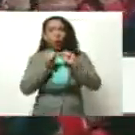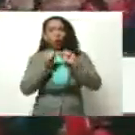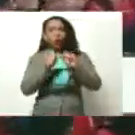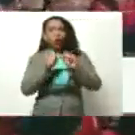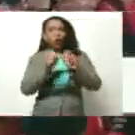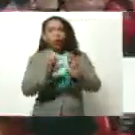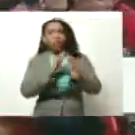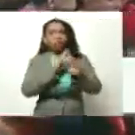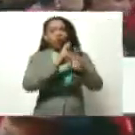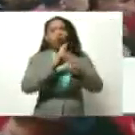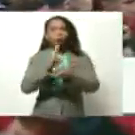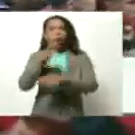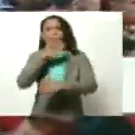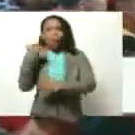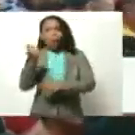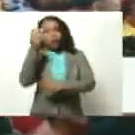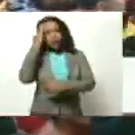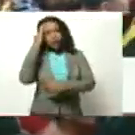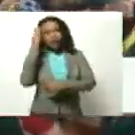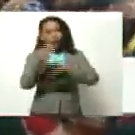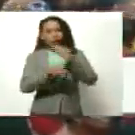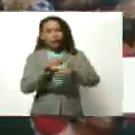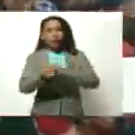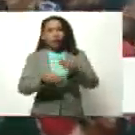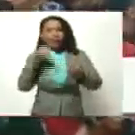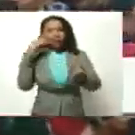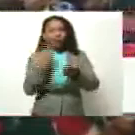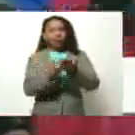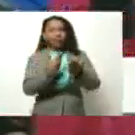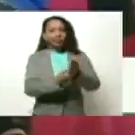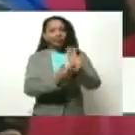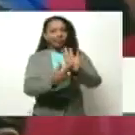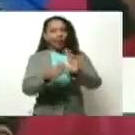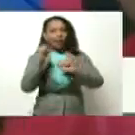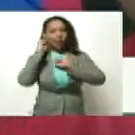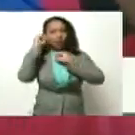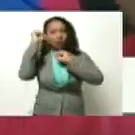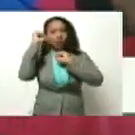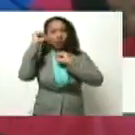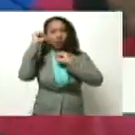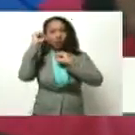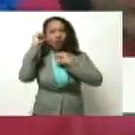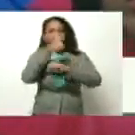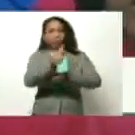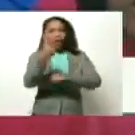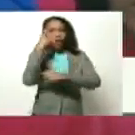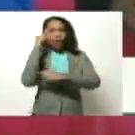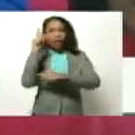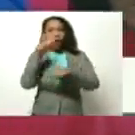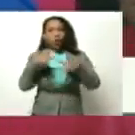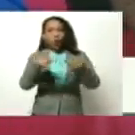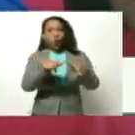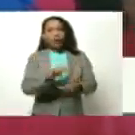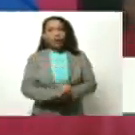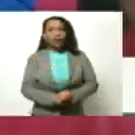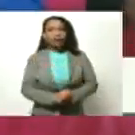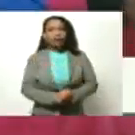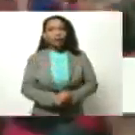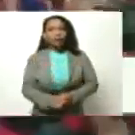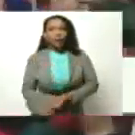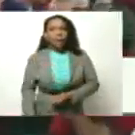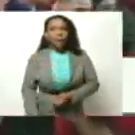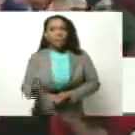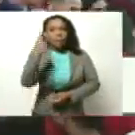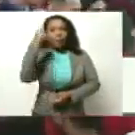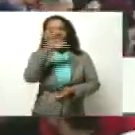respondiendo con lo que mejor saber hacer ser victoriosos y ser invictos en cada uno de sus espacios primero